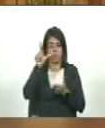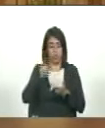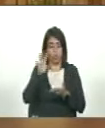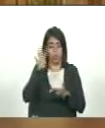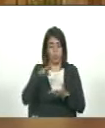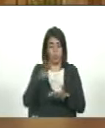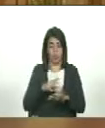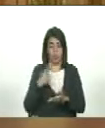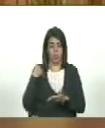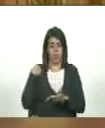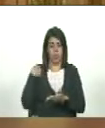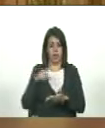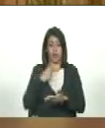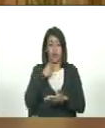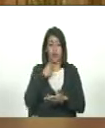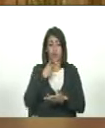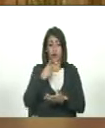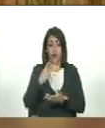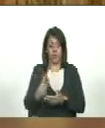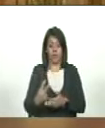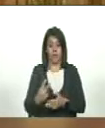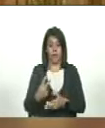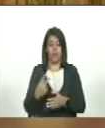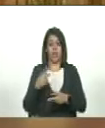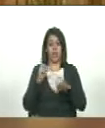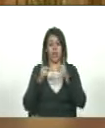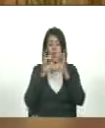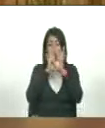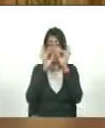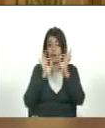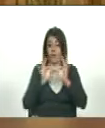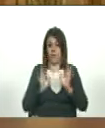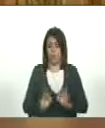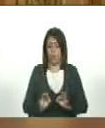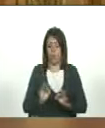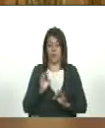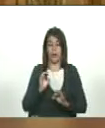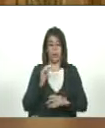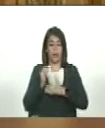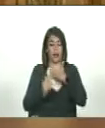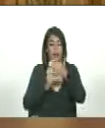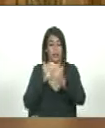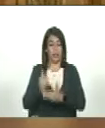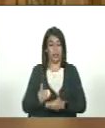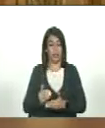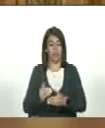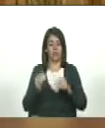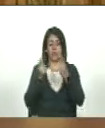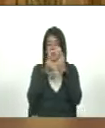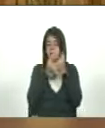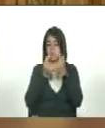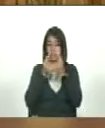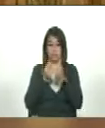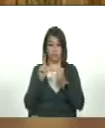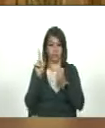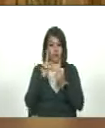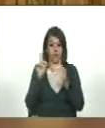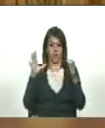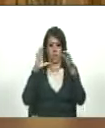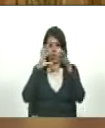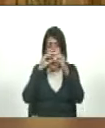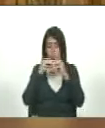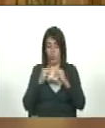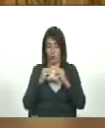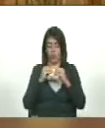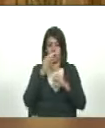Esequiba, tiene los voceros que van de alguna manera marcando una pauta económica no cónsona con